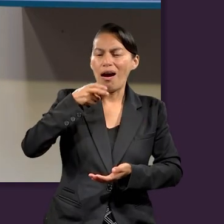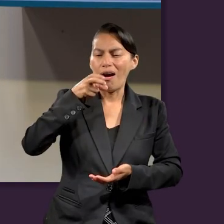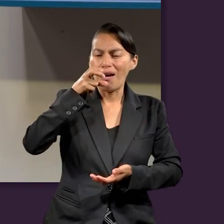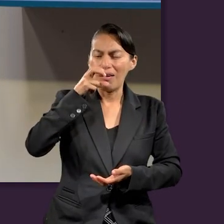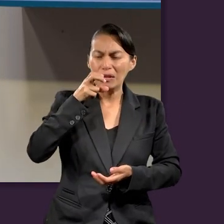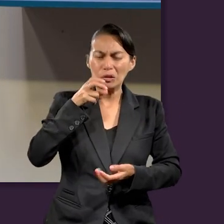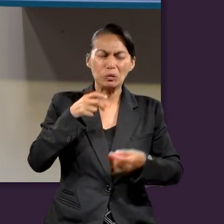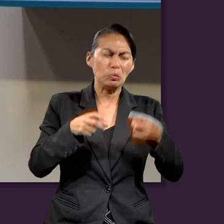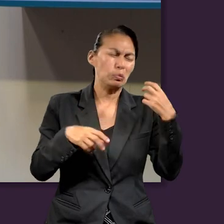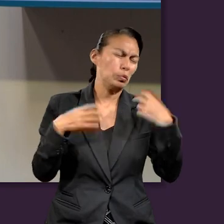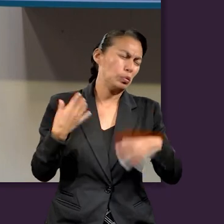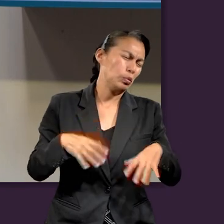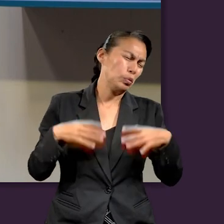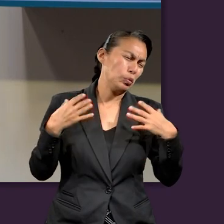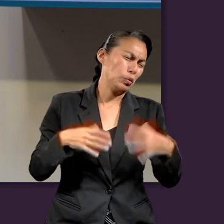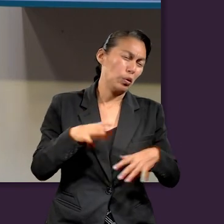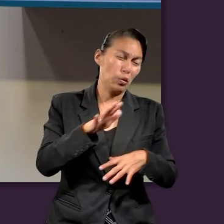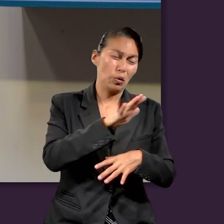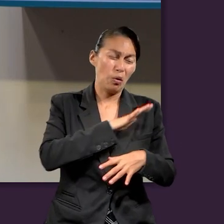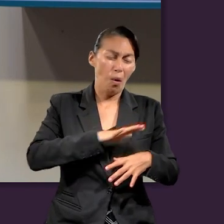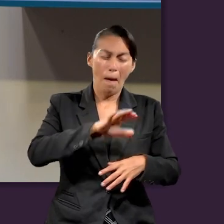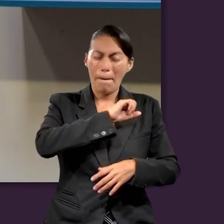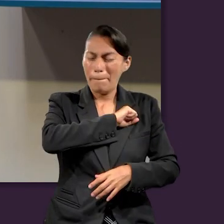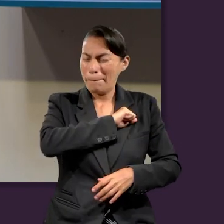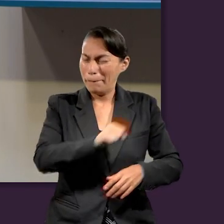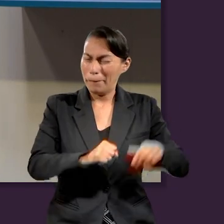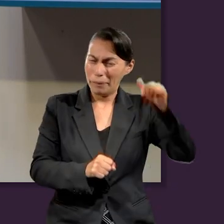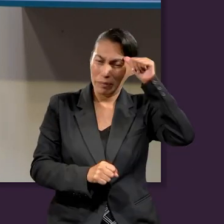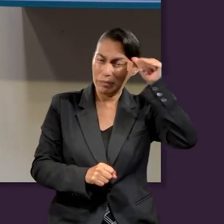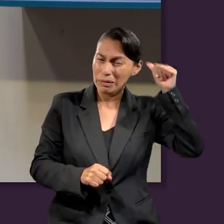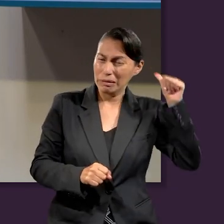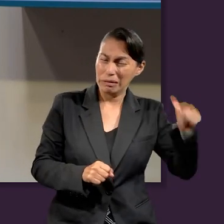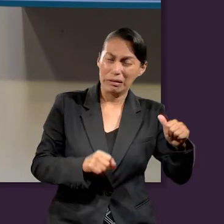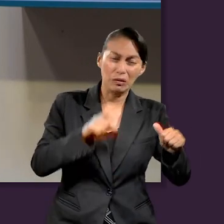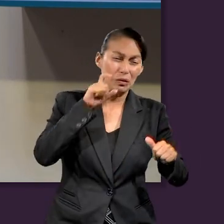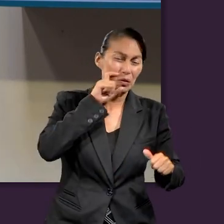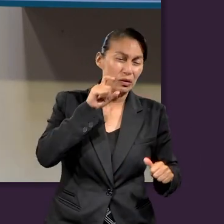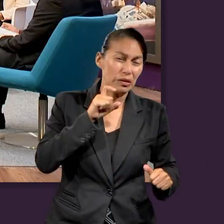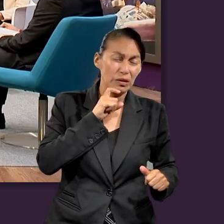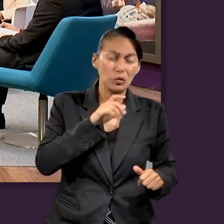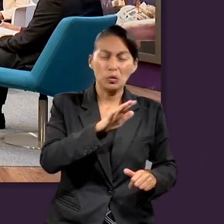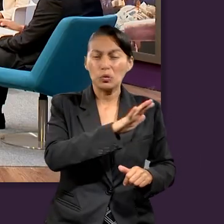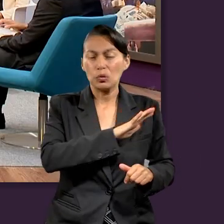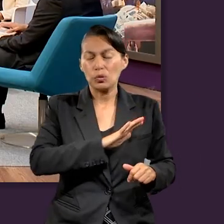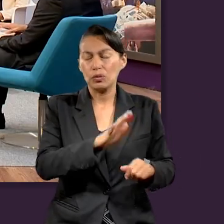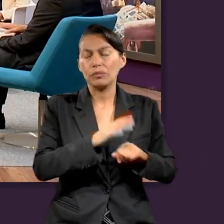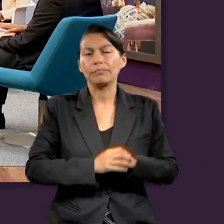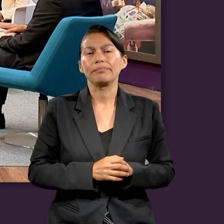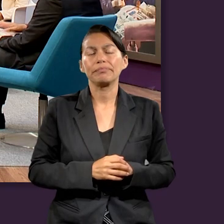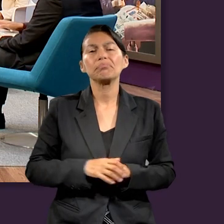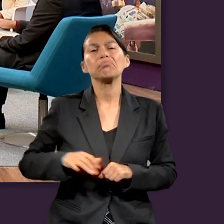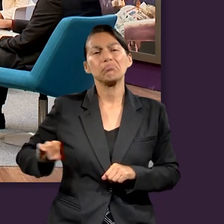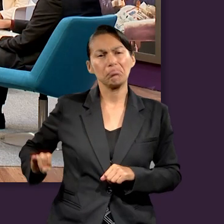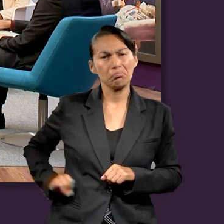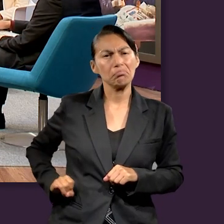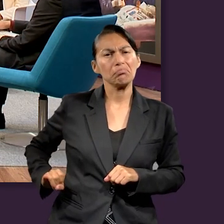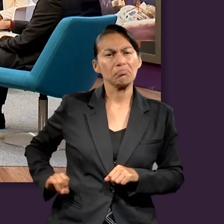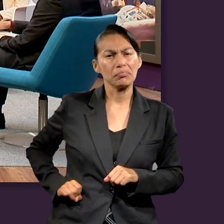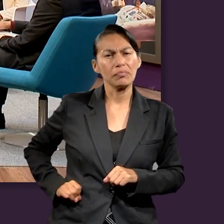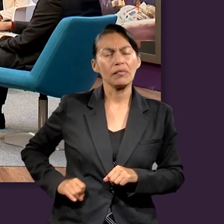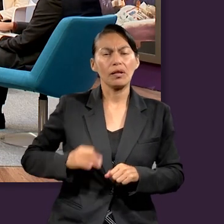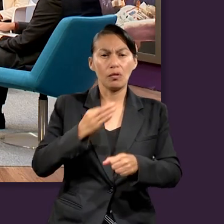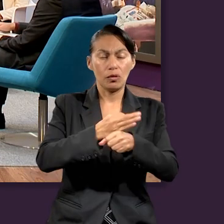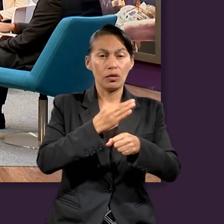abominaciones y de la inmundicia de sus adulterios. Es bien interesante porque en la lección de esta semana